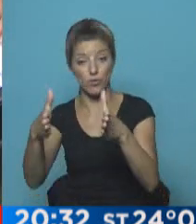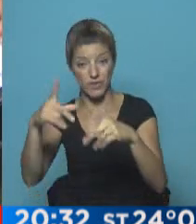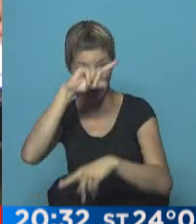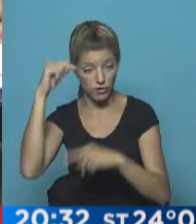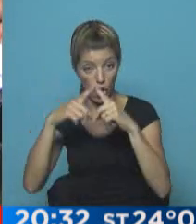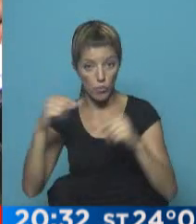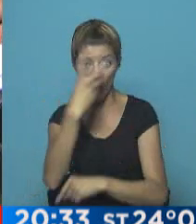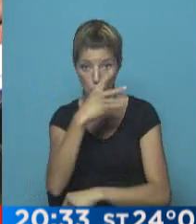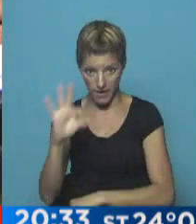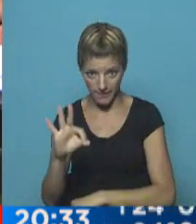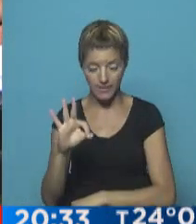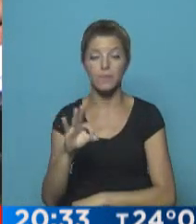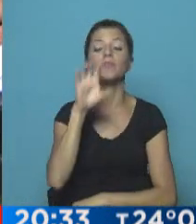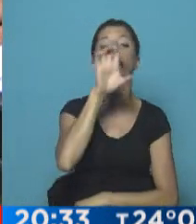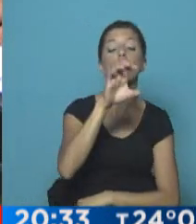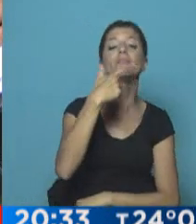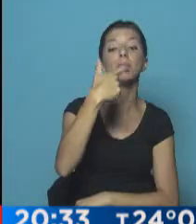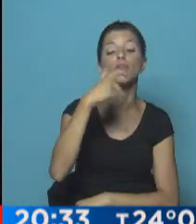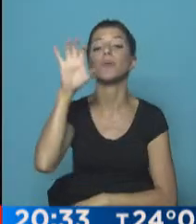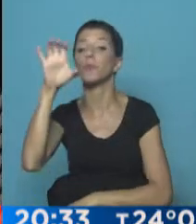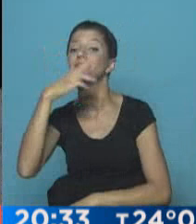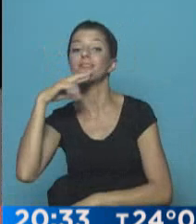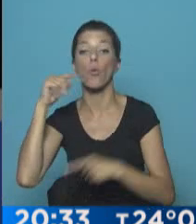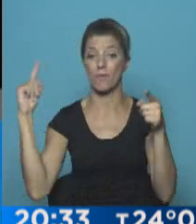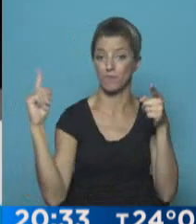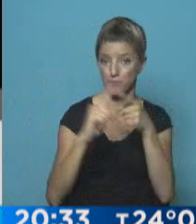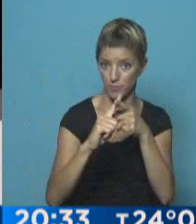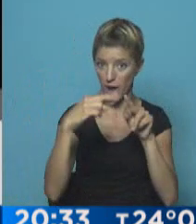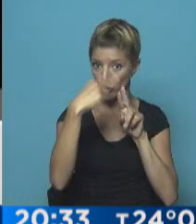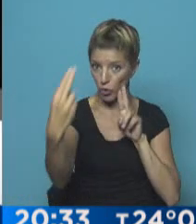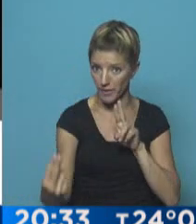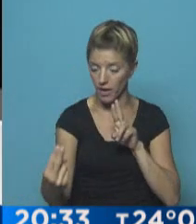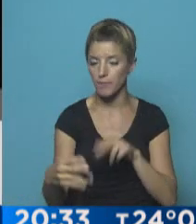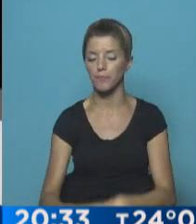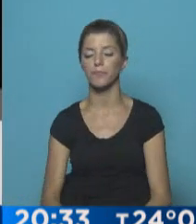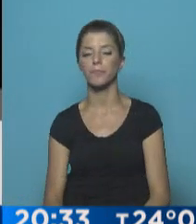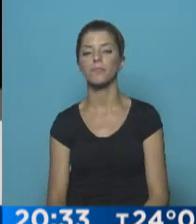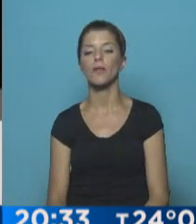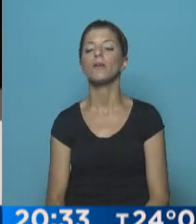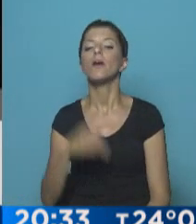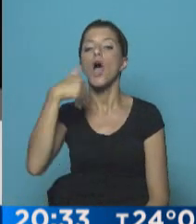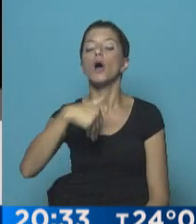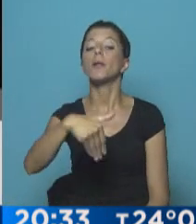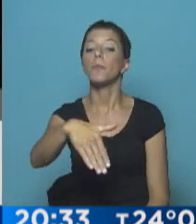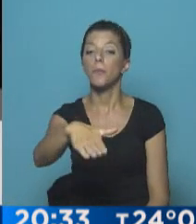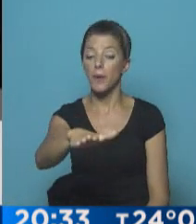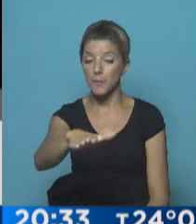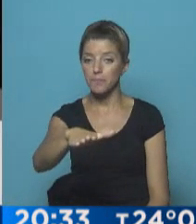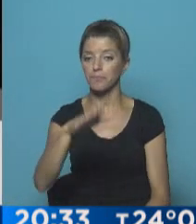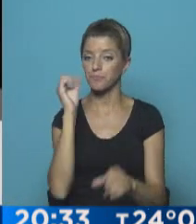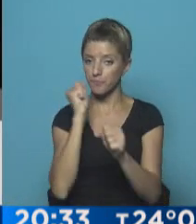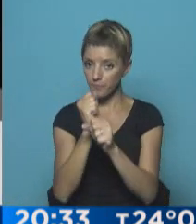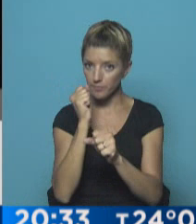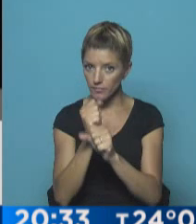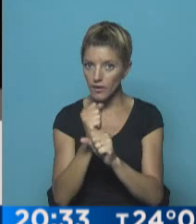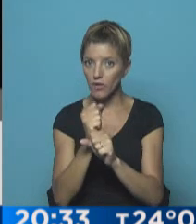San Juan y Mendoza. Aquí los detalles. Estamos poniendo en marcha una iniciativa que le